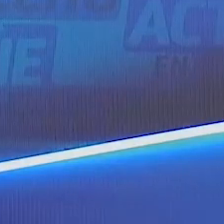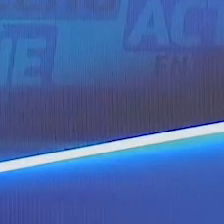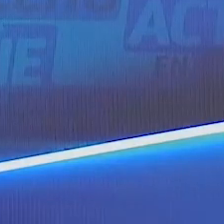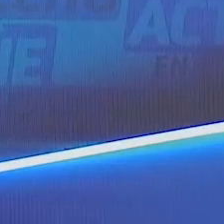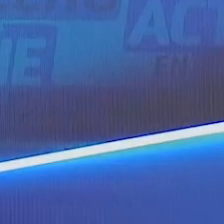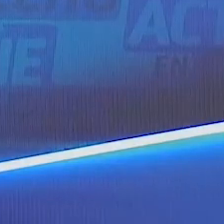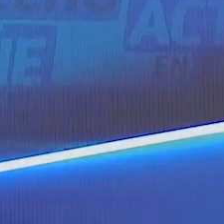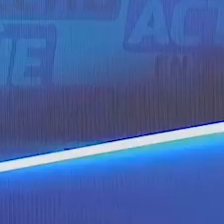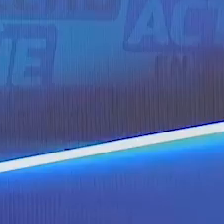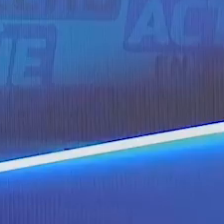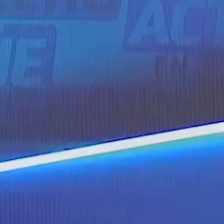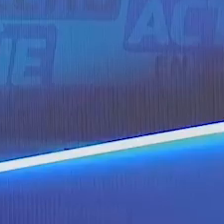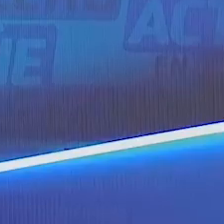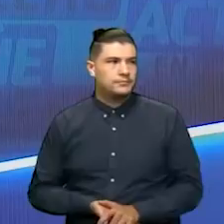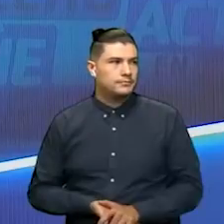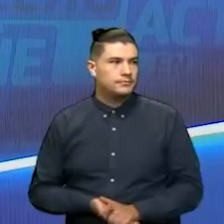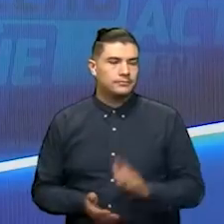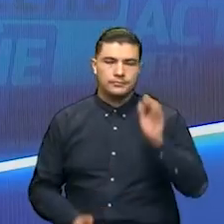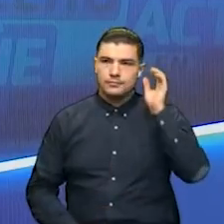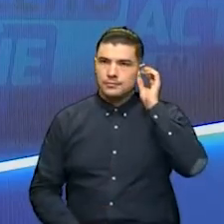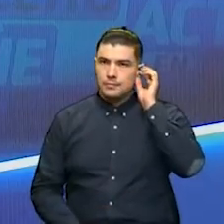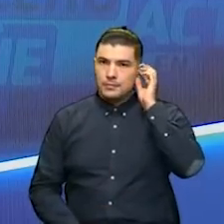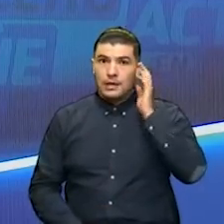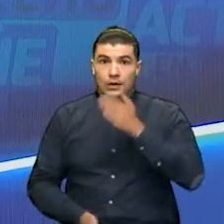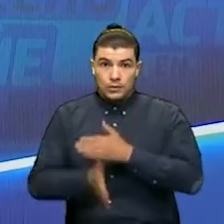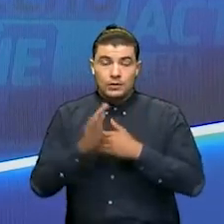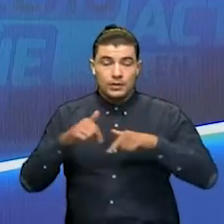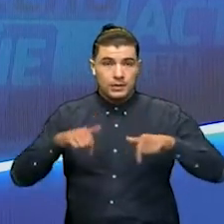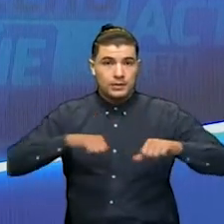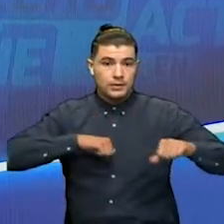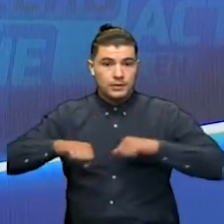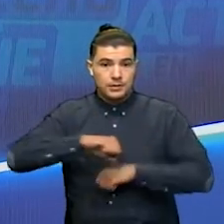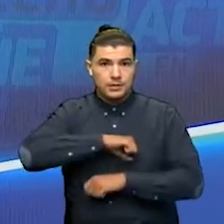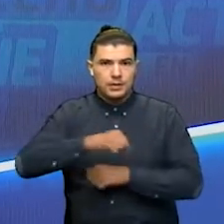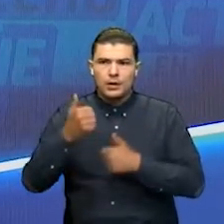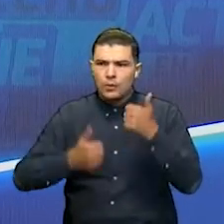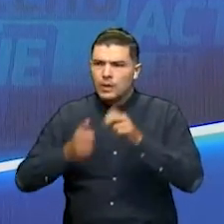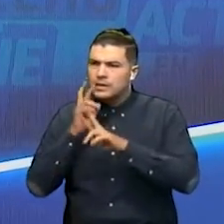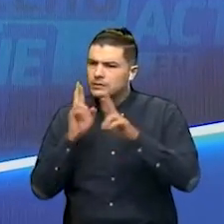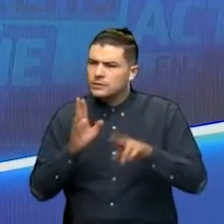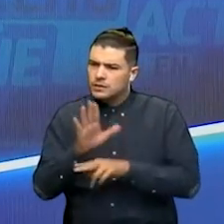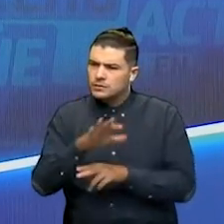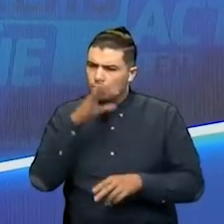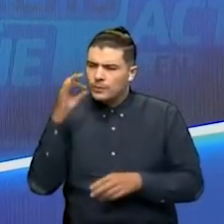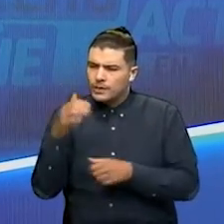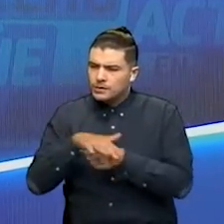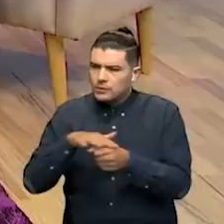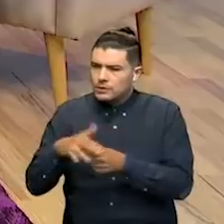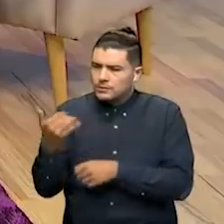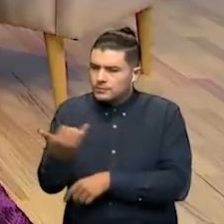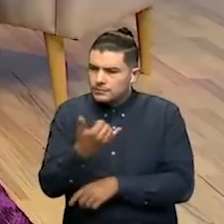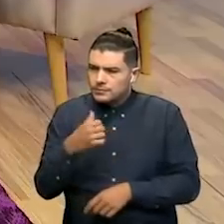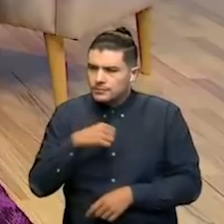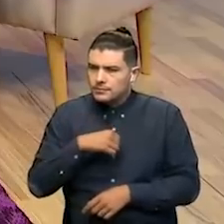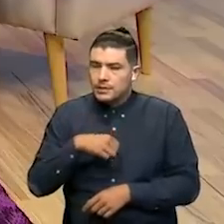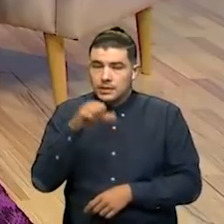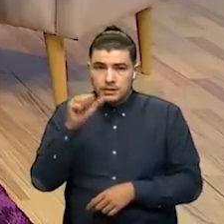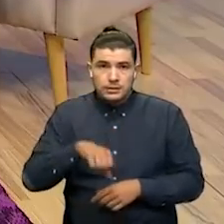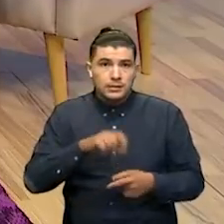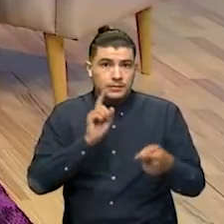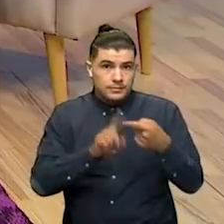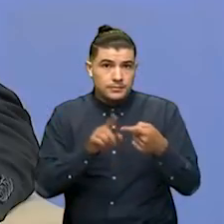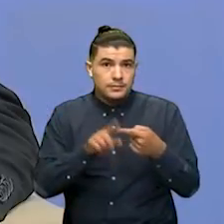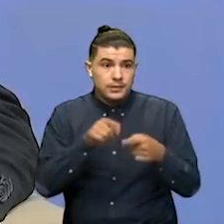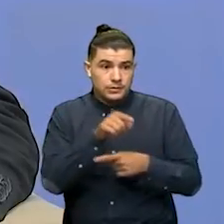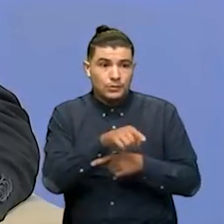Continuamos en Actúe en Derecho. Abogado, ¿qué le contestamos al señor Domingo Zúñiga con esta situación que está presentando? Bueno, lo primero es,